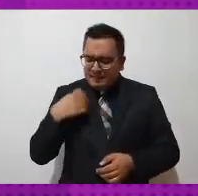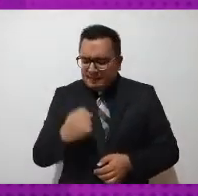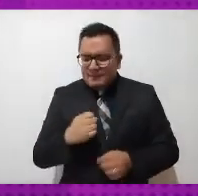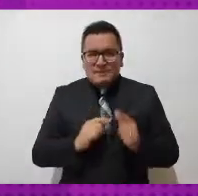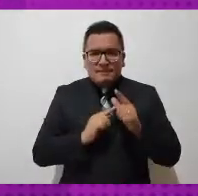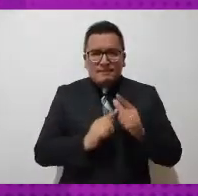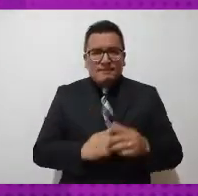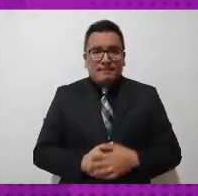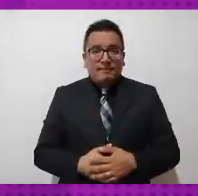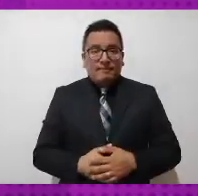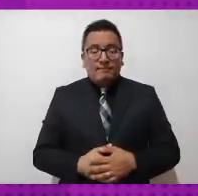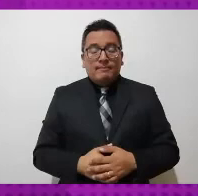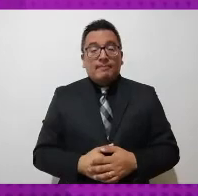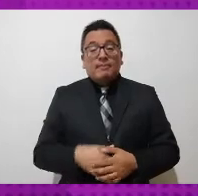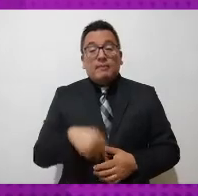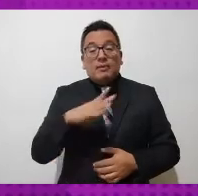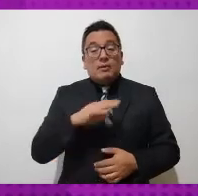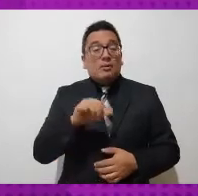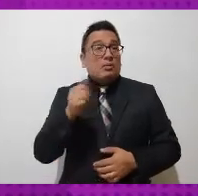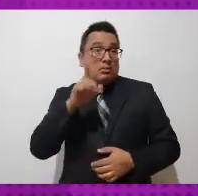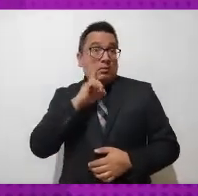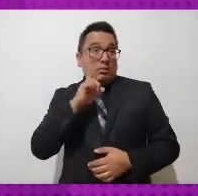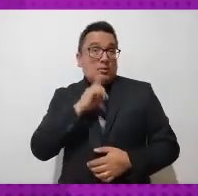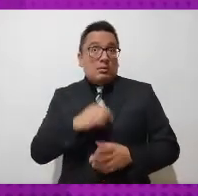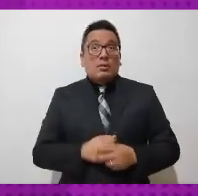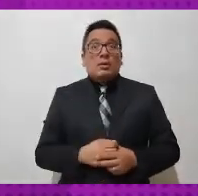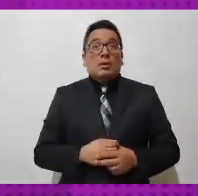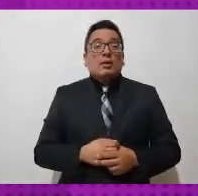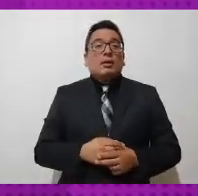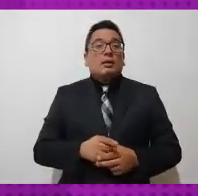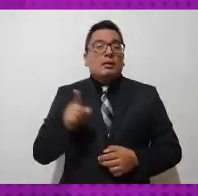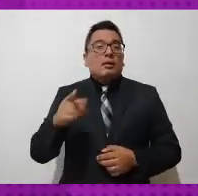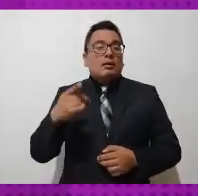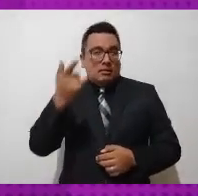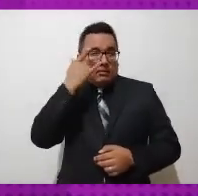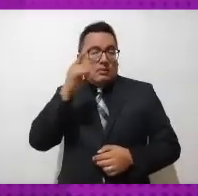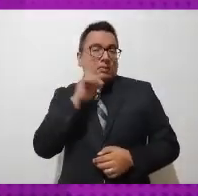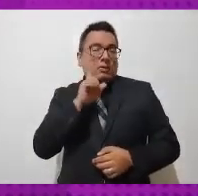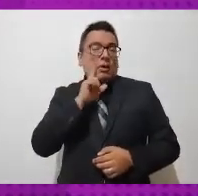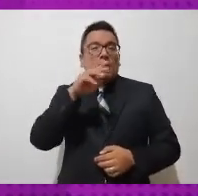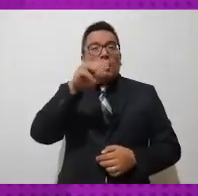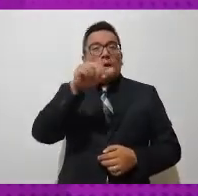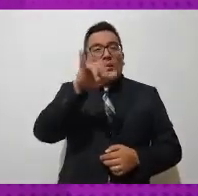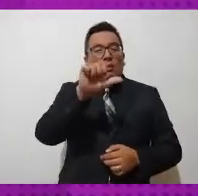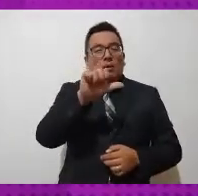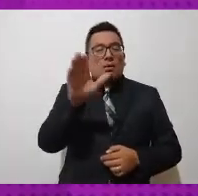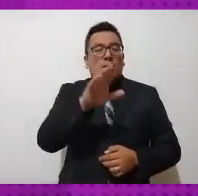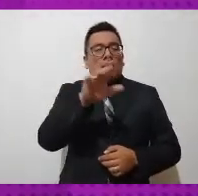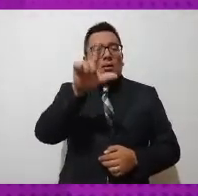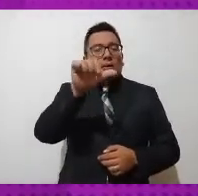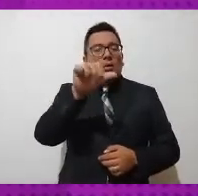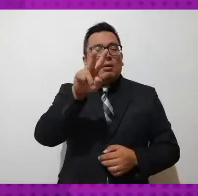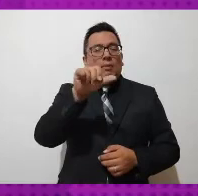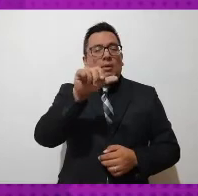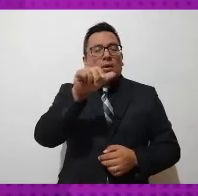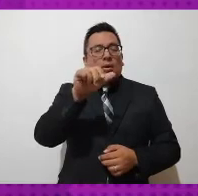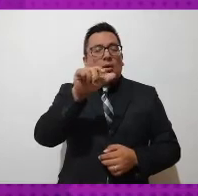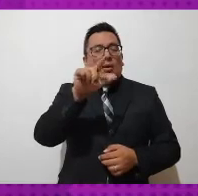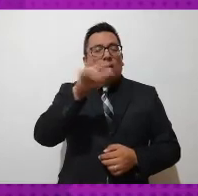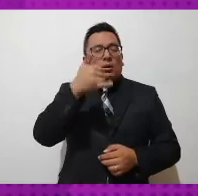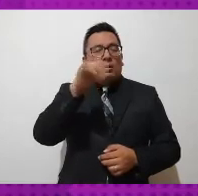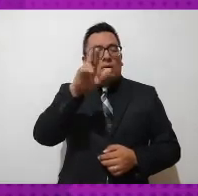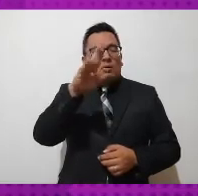siendo. Y la otra gran mujer que ella es campechana es María Lavalle Urbina, que todos